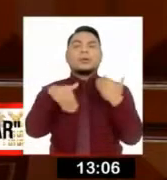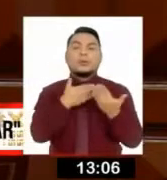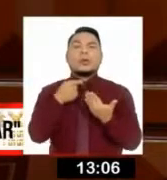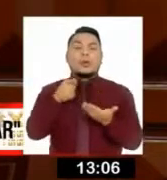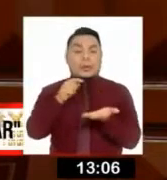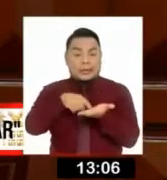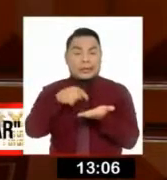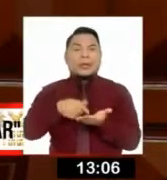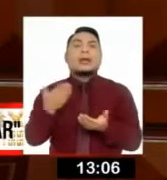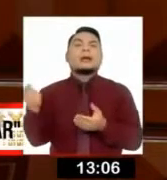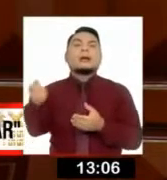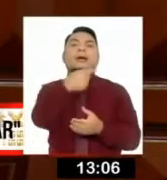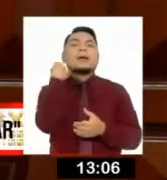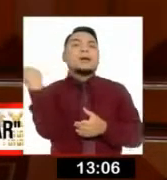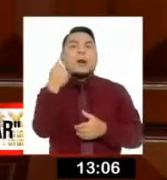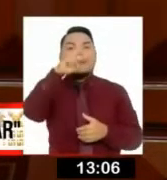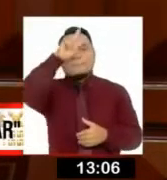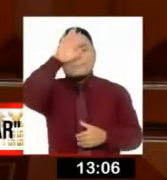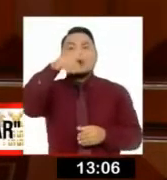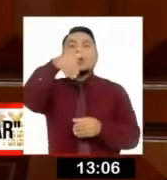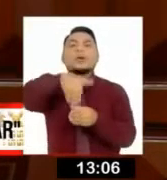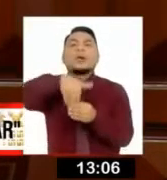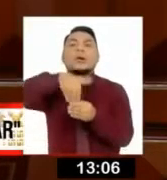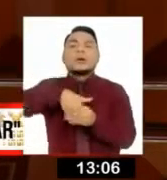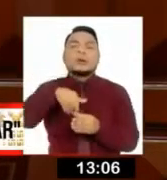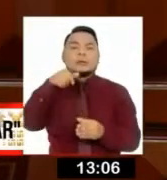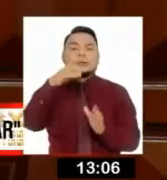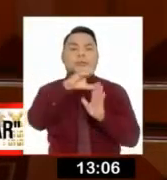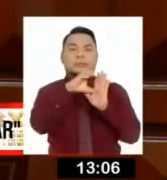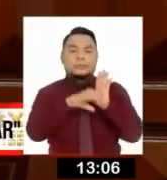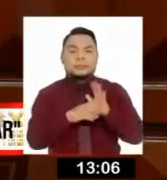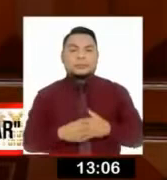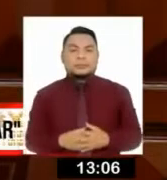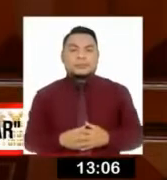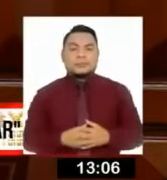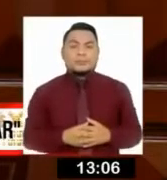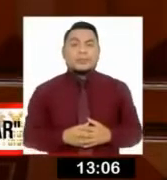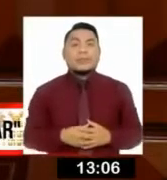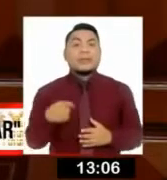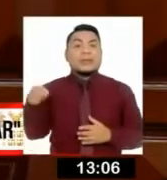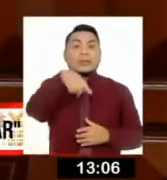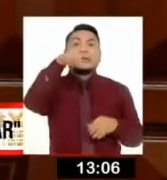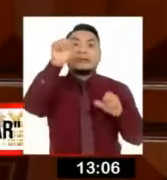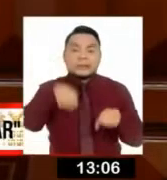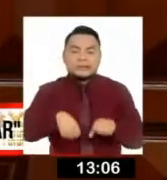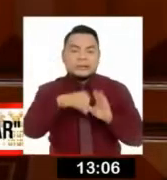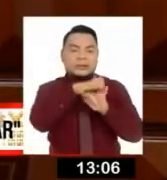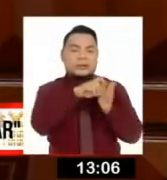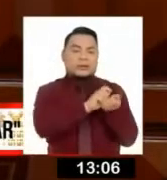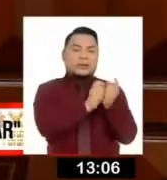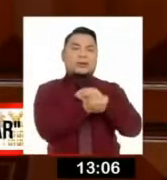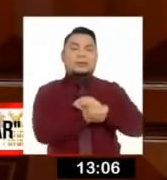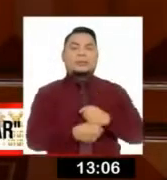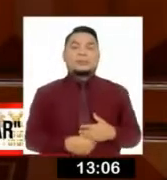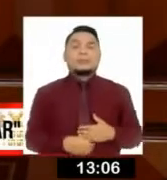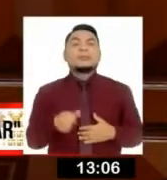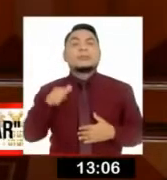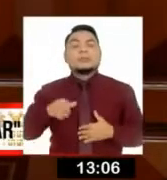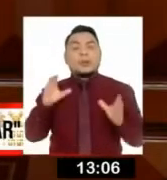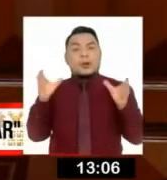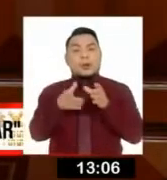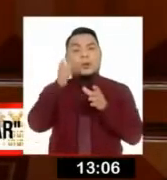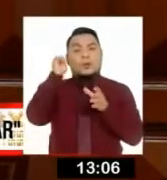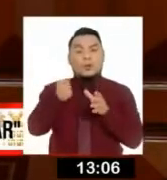referéndum, cumpliendo este encargo, deberá disolverse. La Asamblea Constituyente del Bicentenario